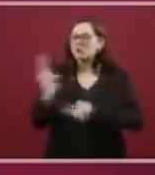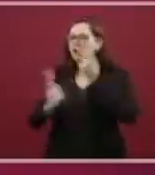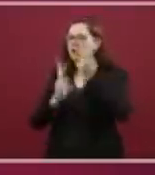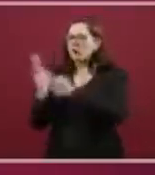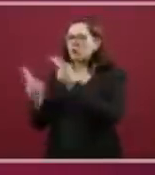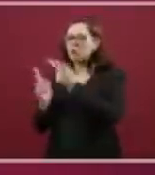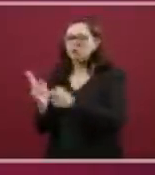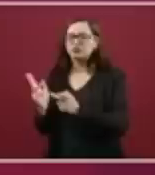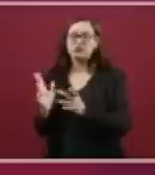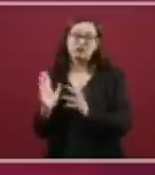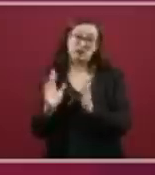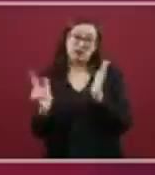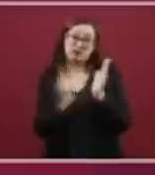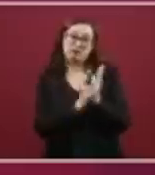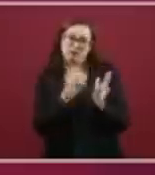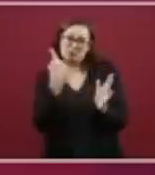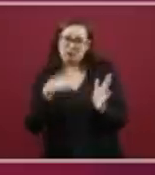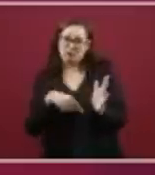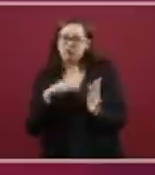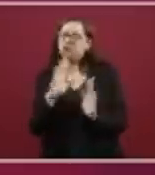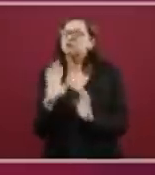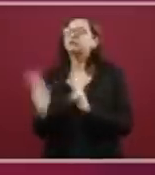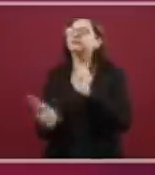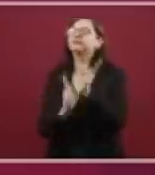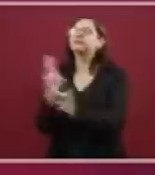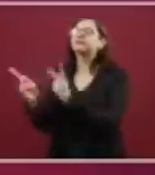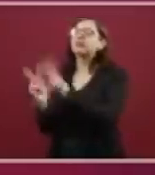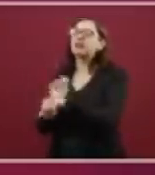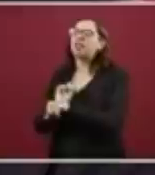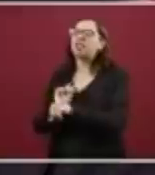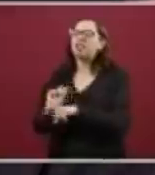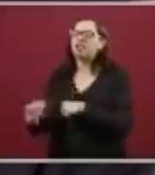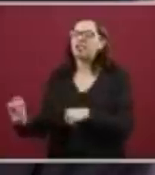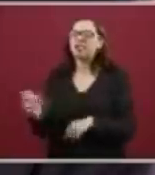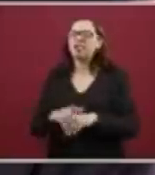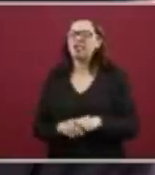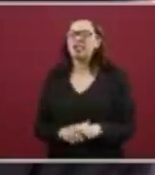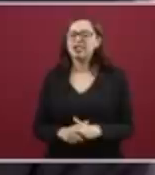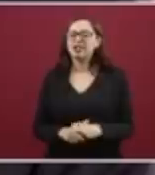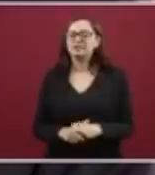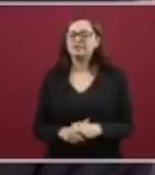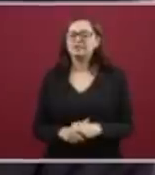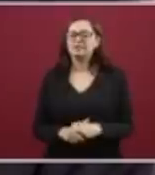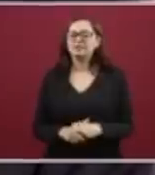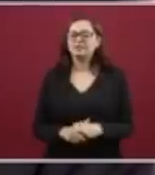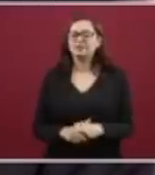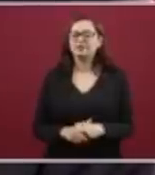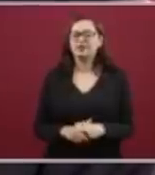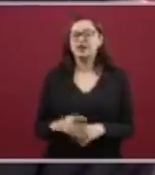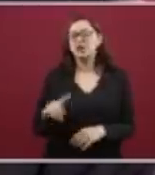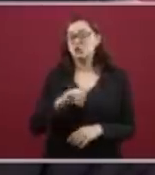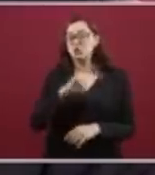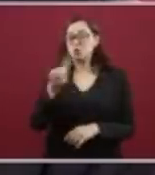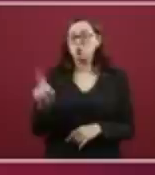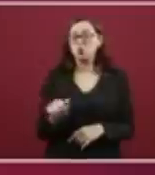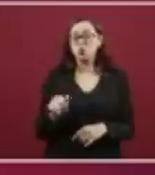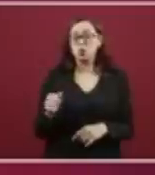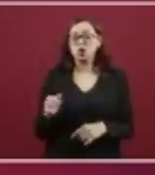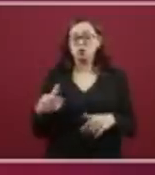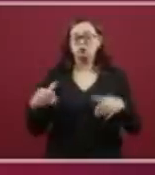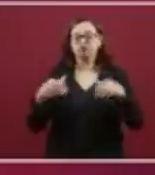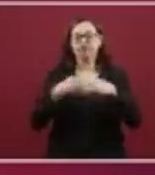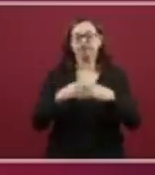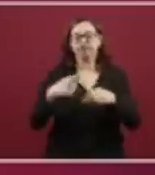que nos solicita la ley y luego los mejores economistas, los mejores